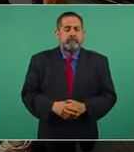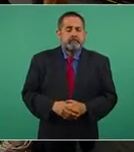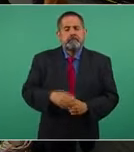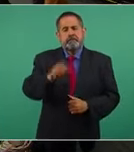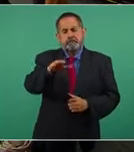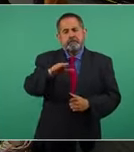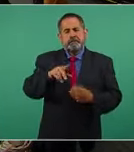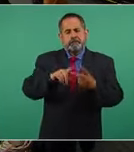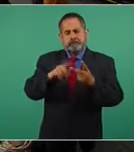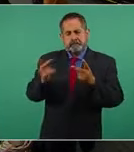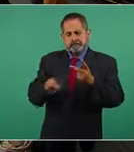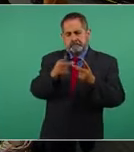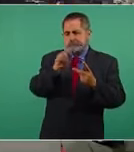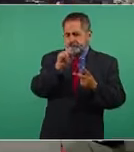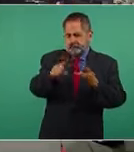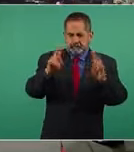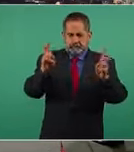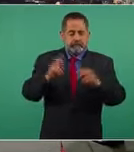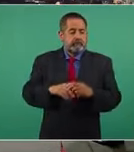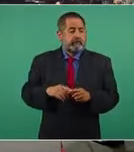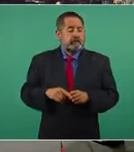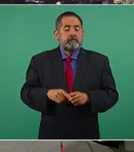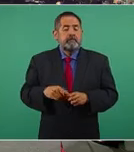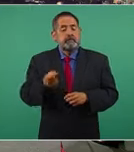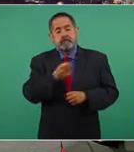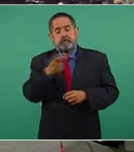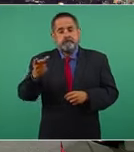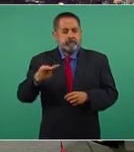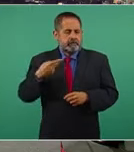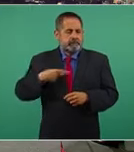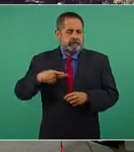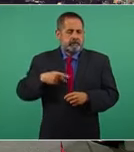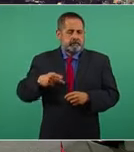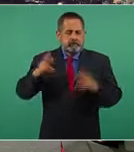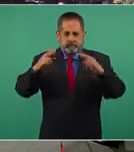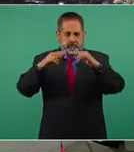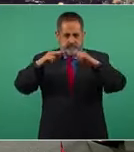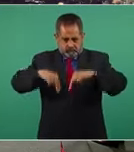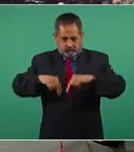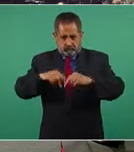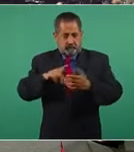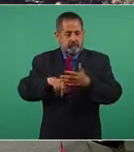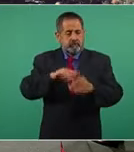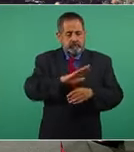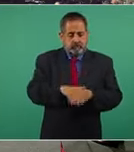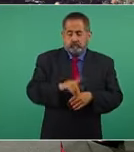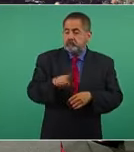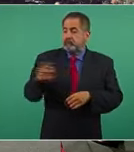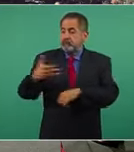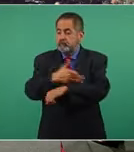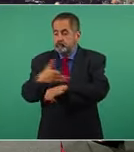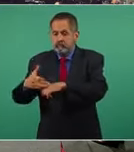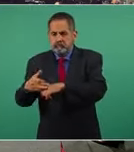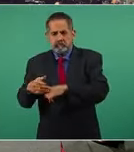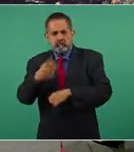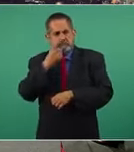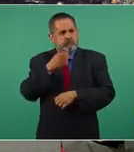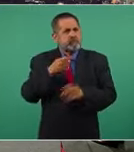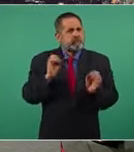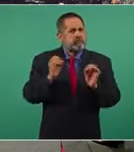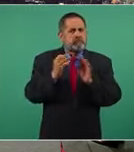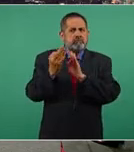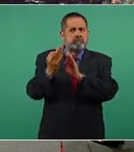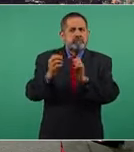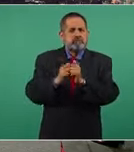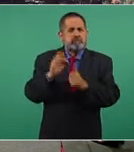tema, los familiares de la víctima, de las víctimas de la línea 12 nos han escrito diciendo que no han sido recibidos en la Fiscalía General de la